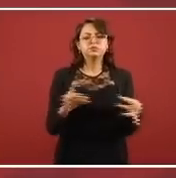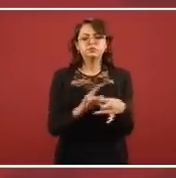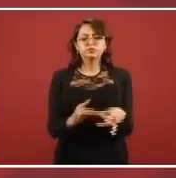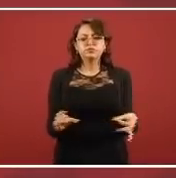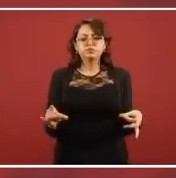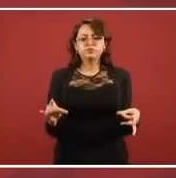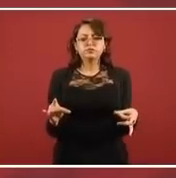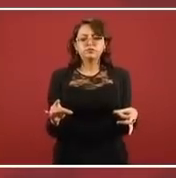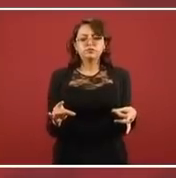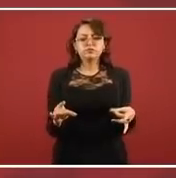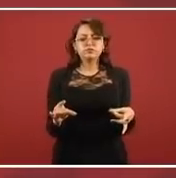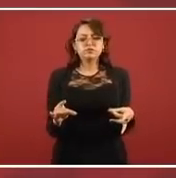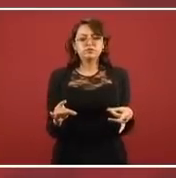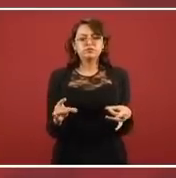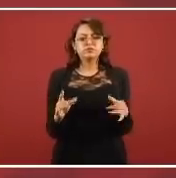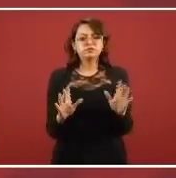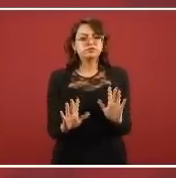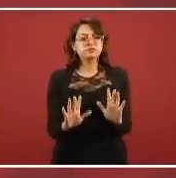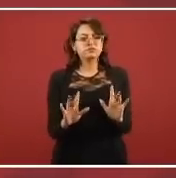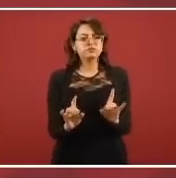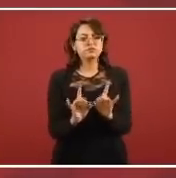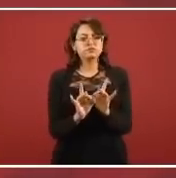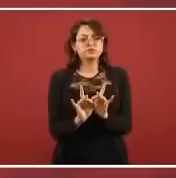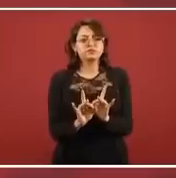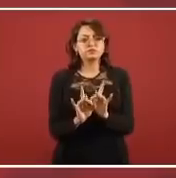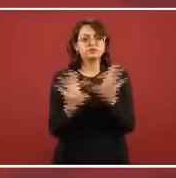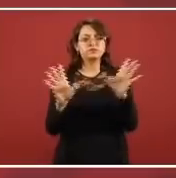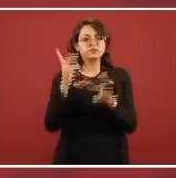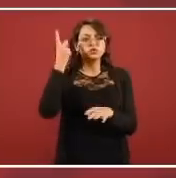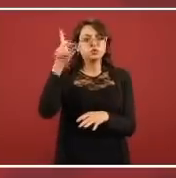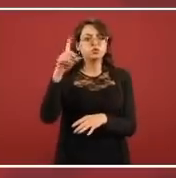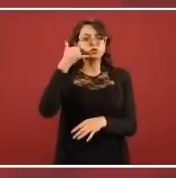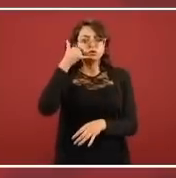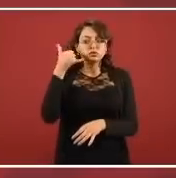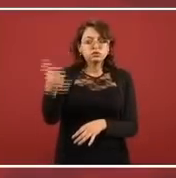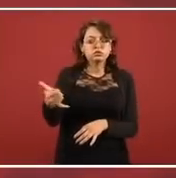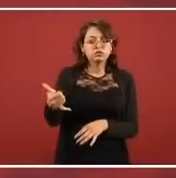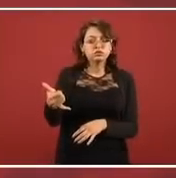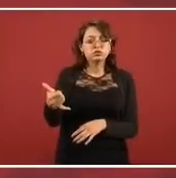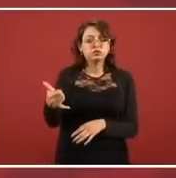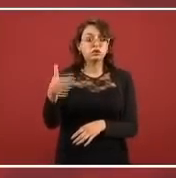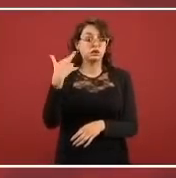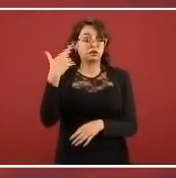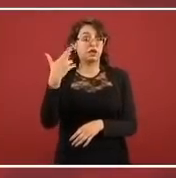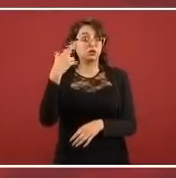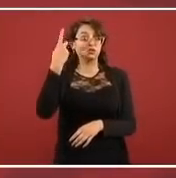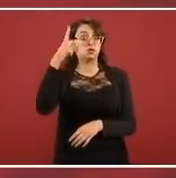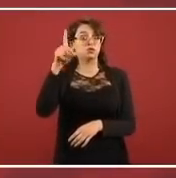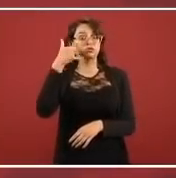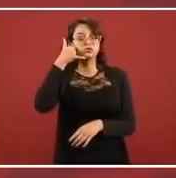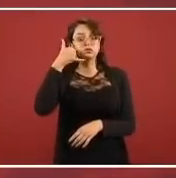En eso entra una llamada de los dueños de la radio.